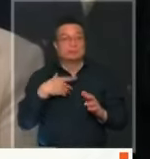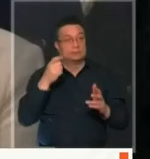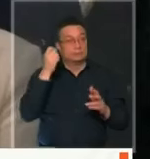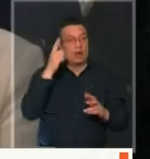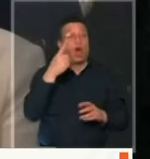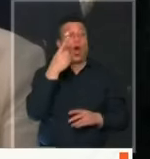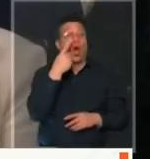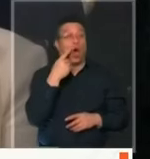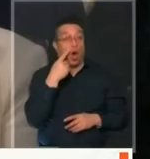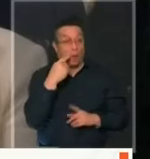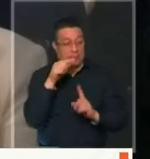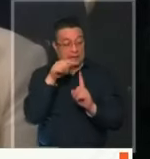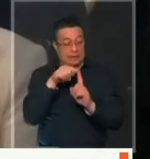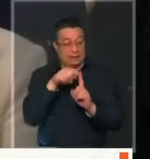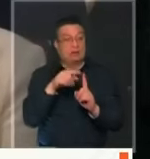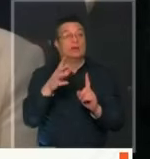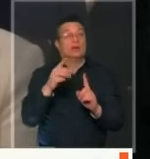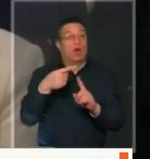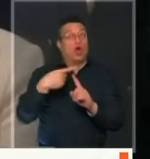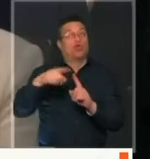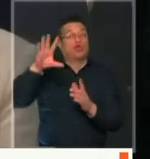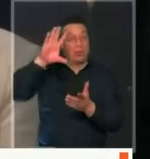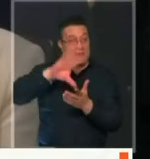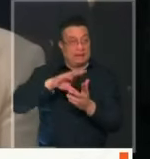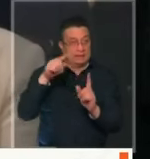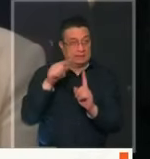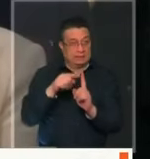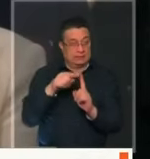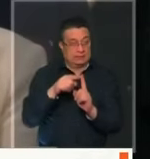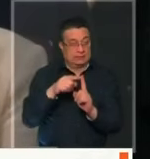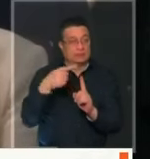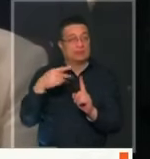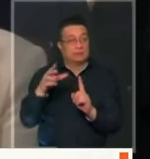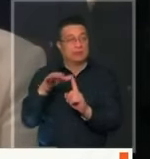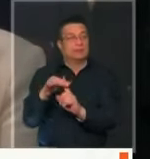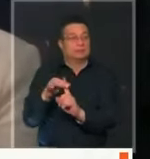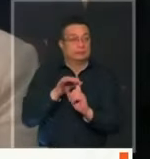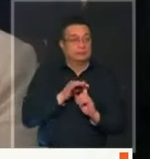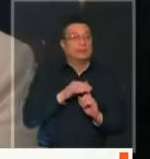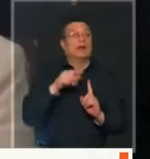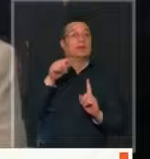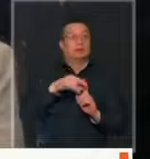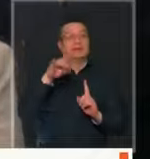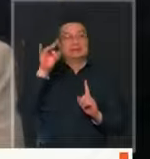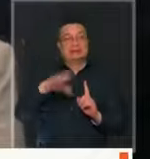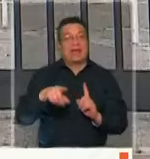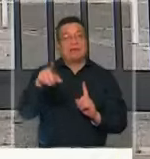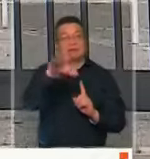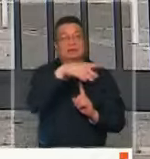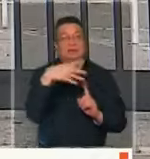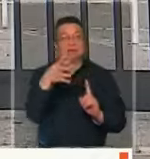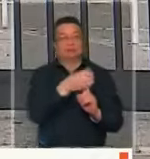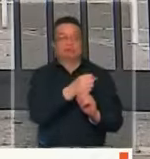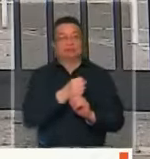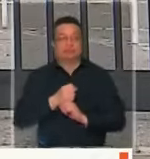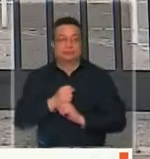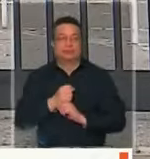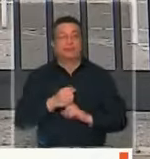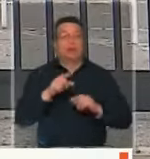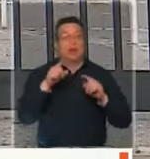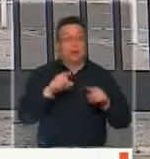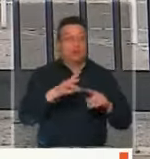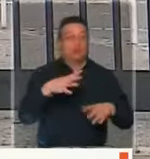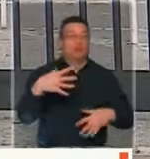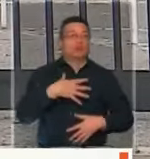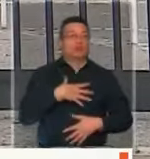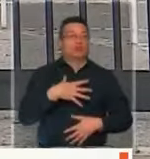varón de nacionalidad extranjera y que fue, como ustedes bien saben, secuestrado. Un hecho que hoy causa pánico